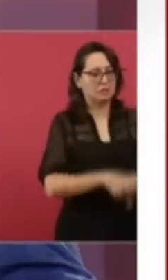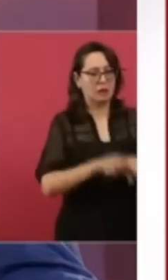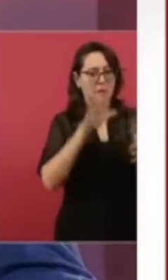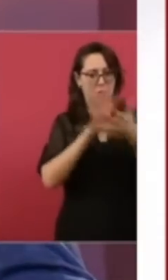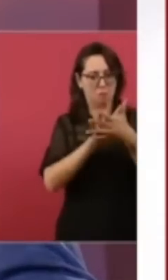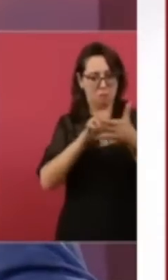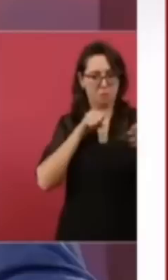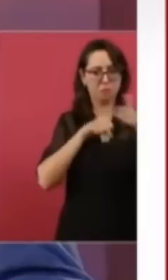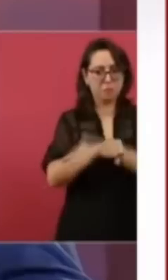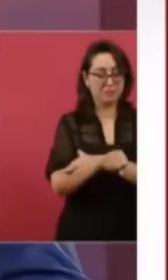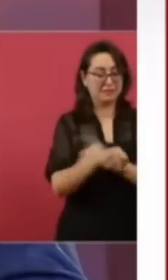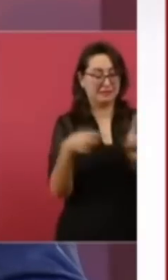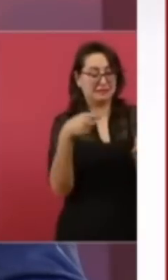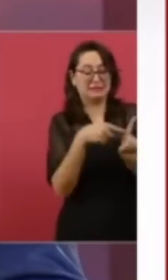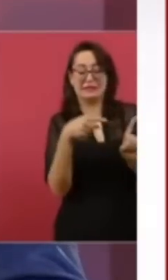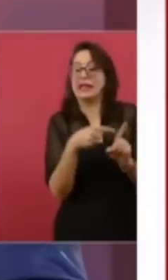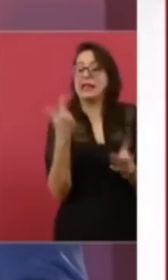considerado como parte